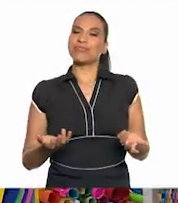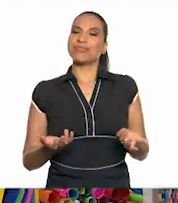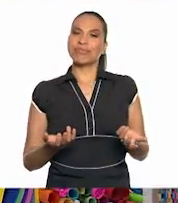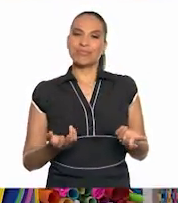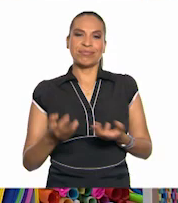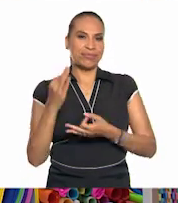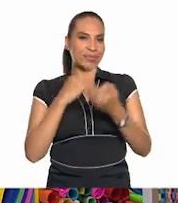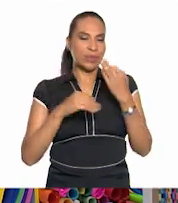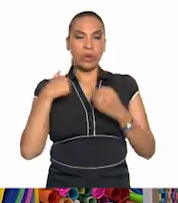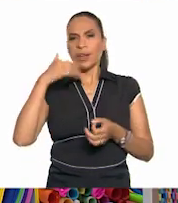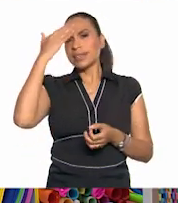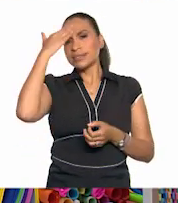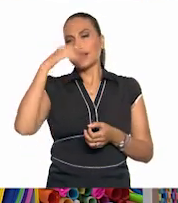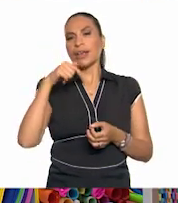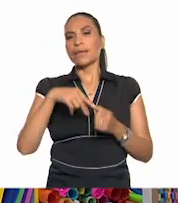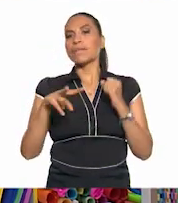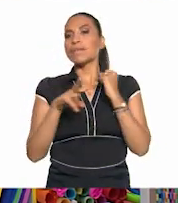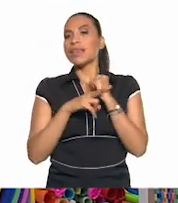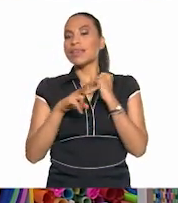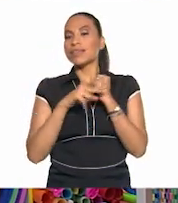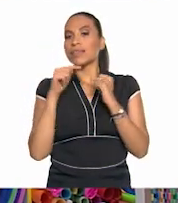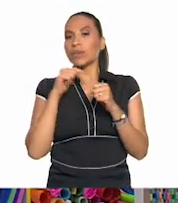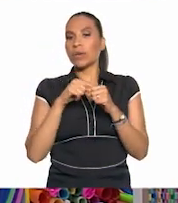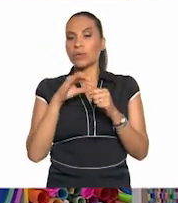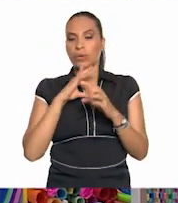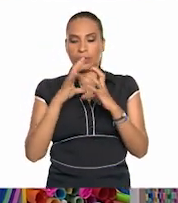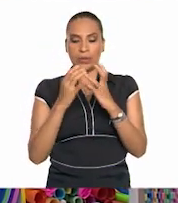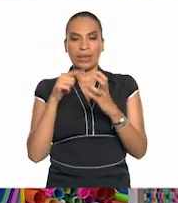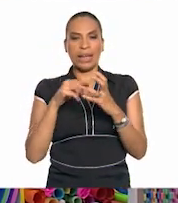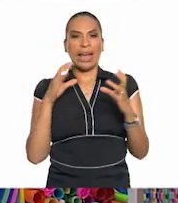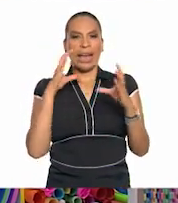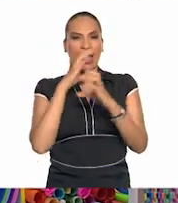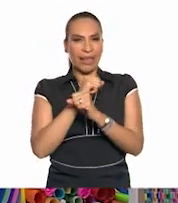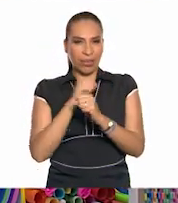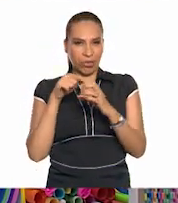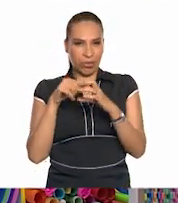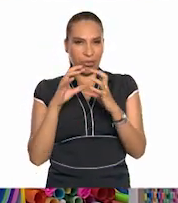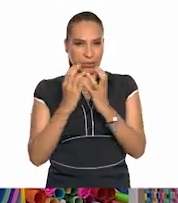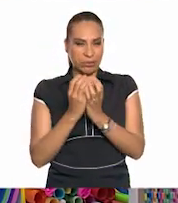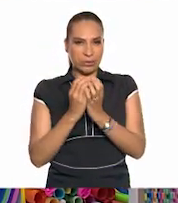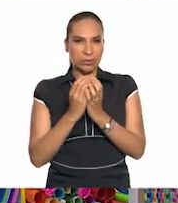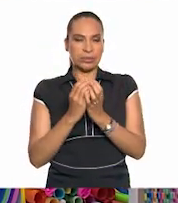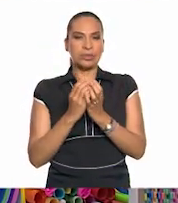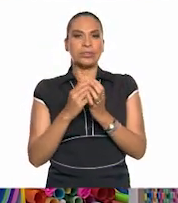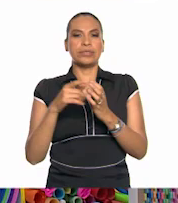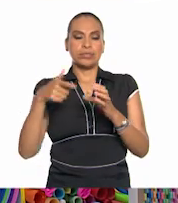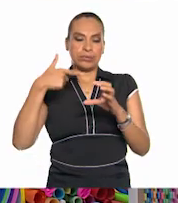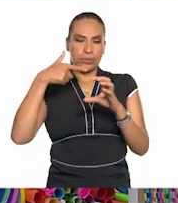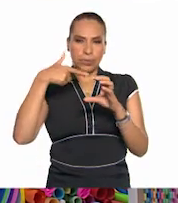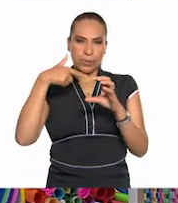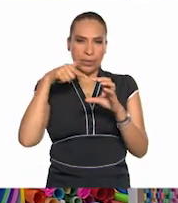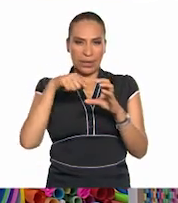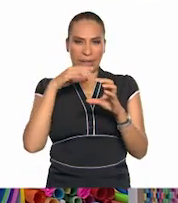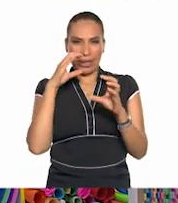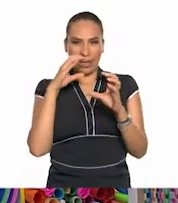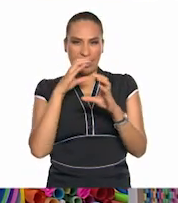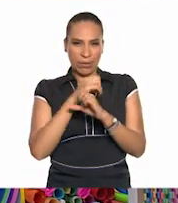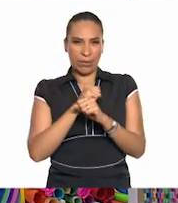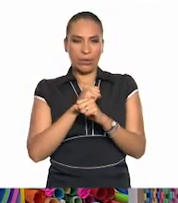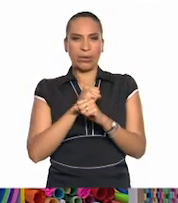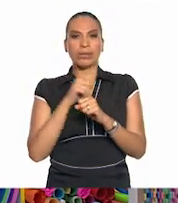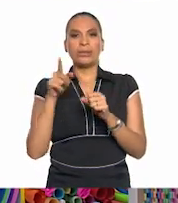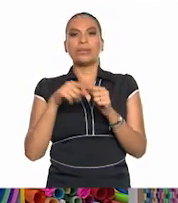en todo. Lo que yo sé es que el vidrio es expuesto al calor. Uh-huh. Y, bueno, al calor de un soplete y que además